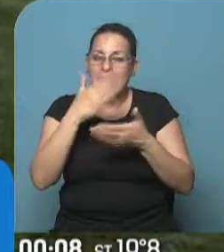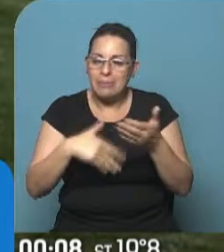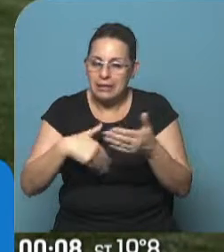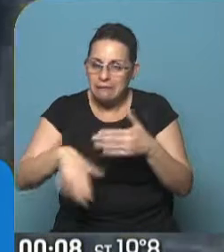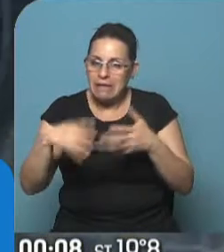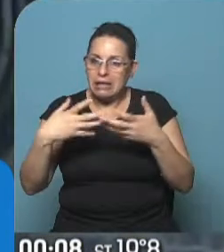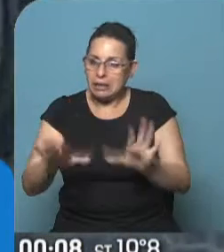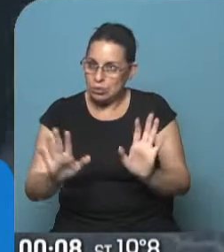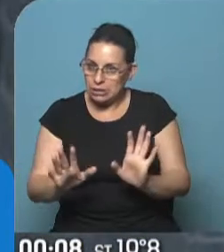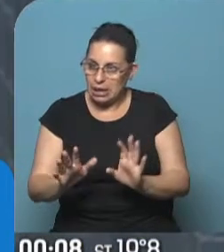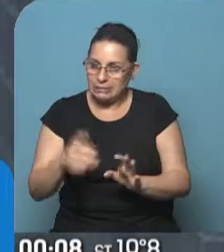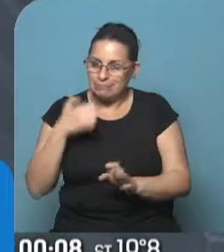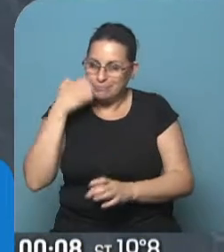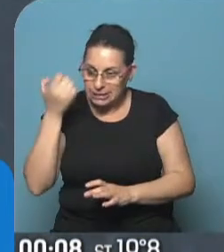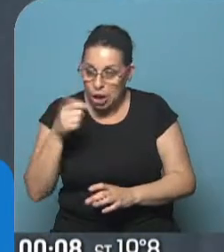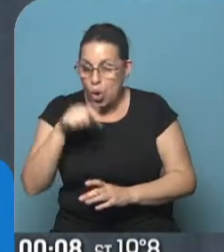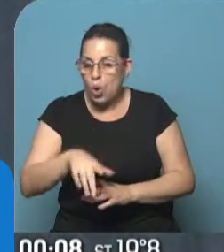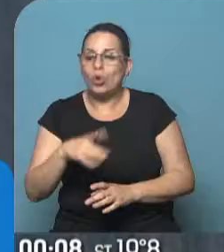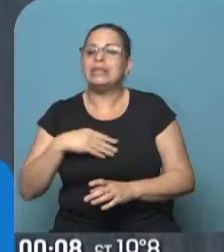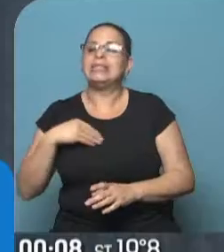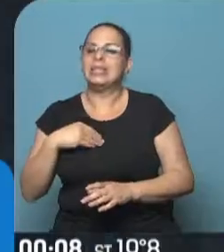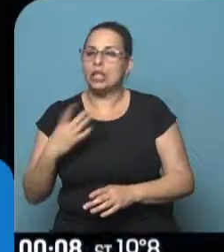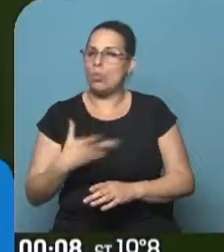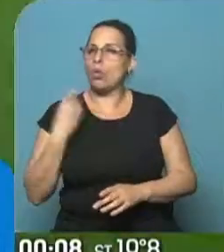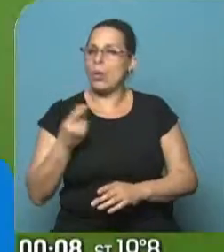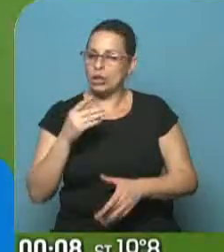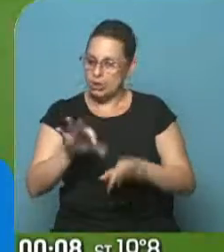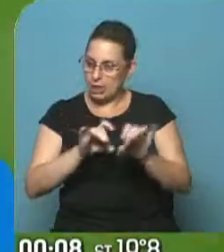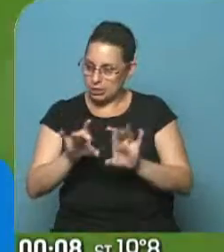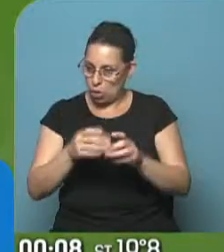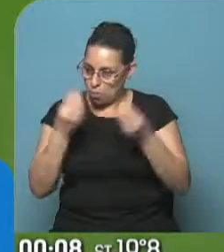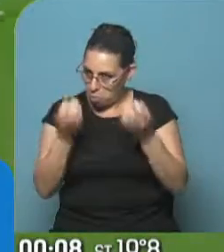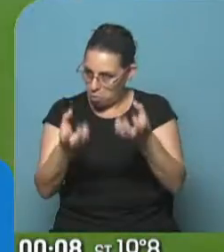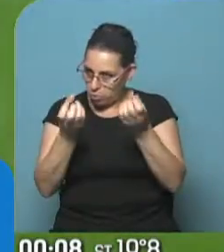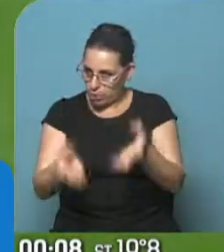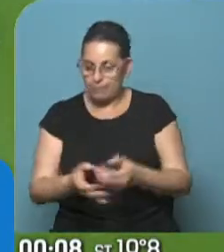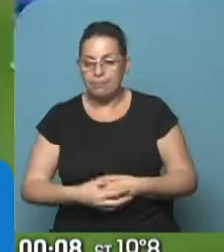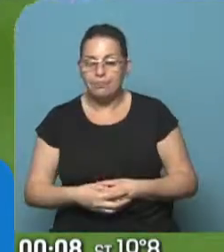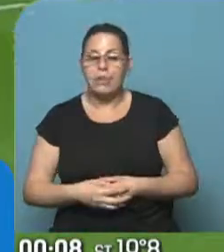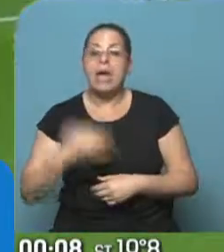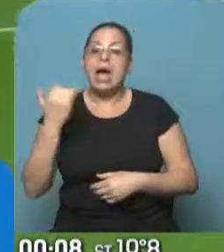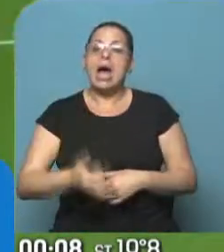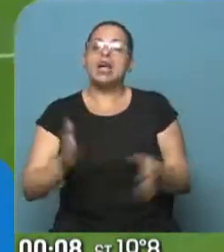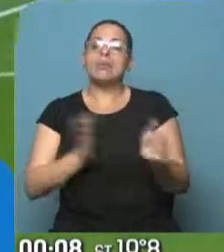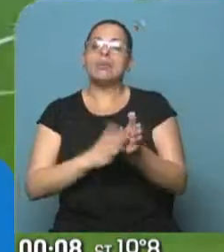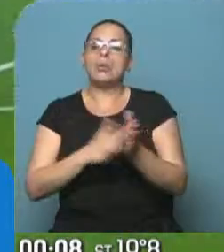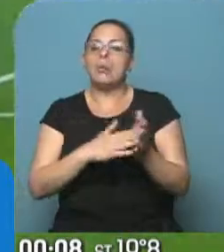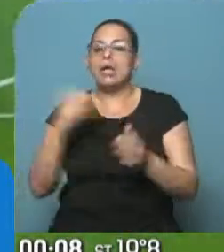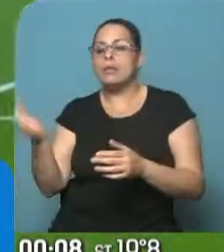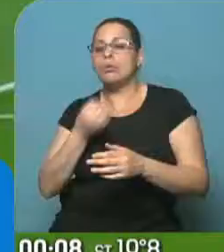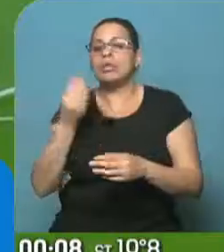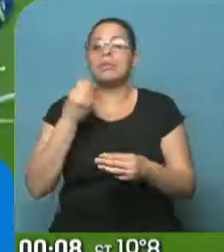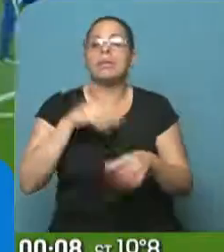que hoy se sienten dueños de esta selección. Y está muy bien, ¿eh? Por eso hay una prueba importante para la